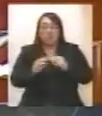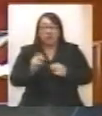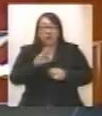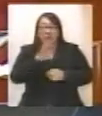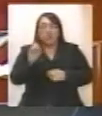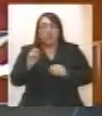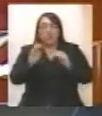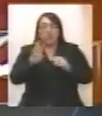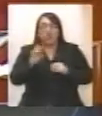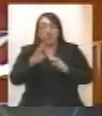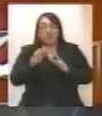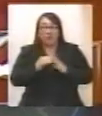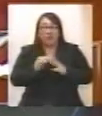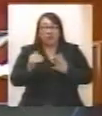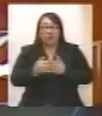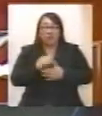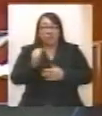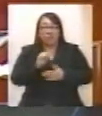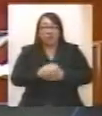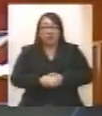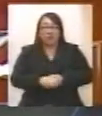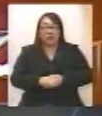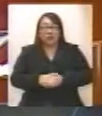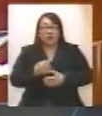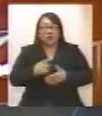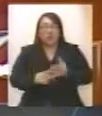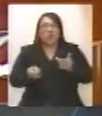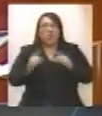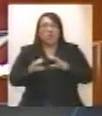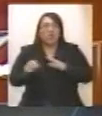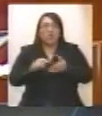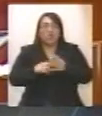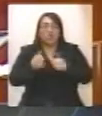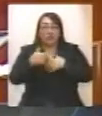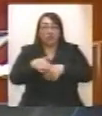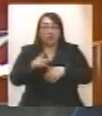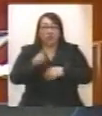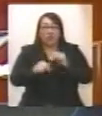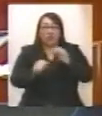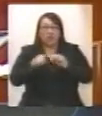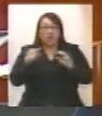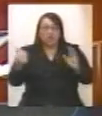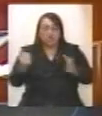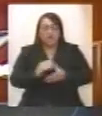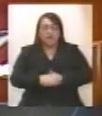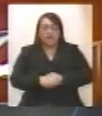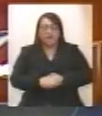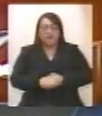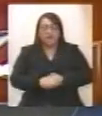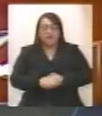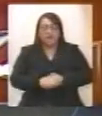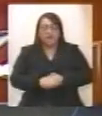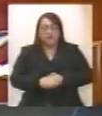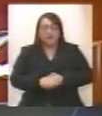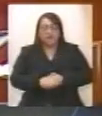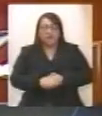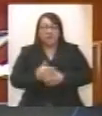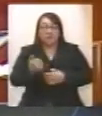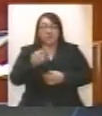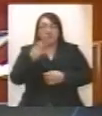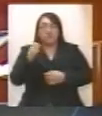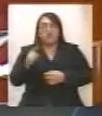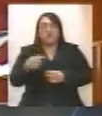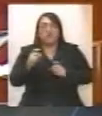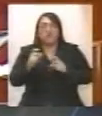de 540 millones de nuevos soles que, al ejecutarse a julio del 2016, habrán beneficiado a